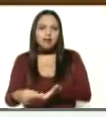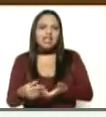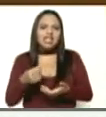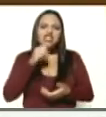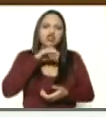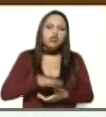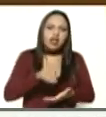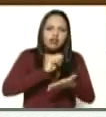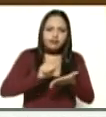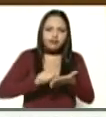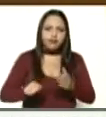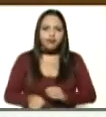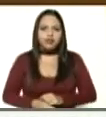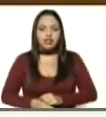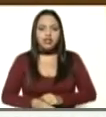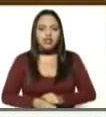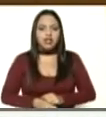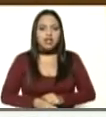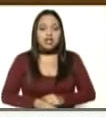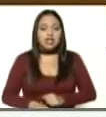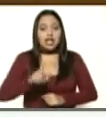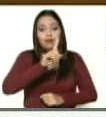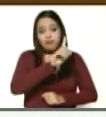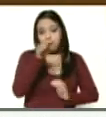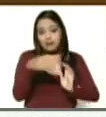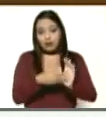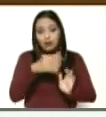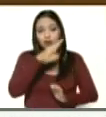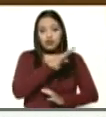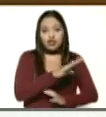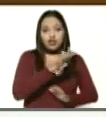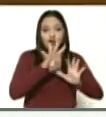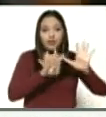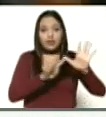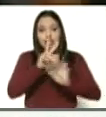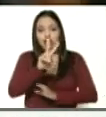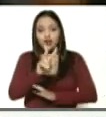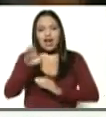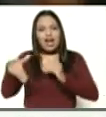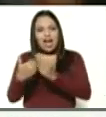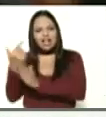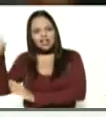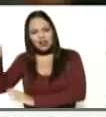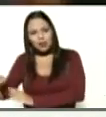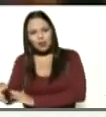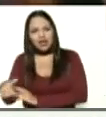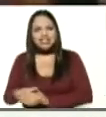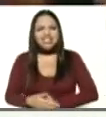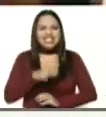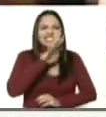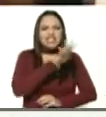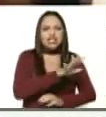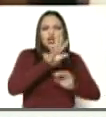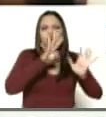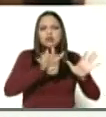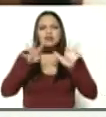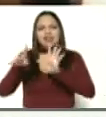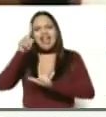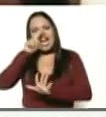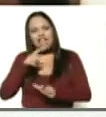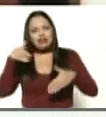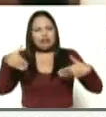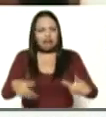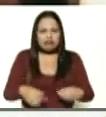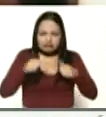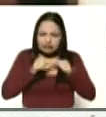años, desde 1492 hasta acá. 599 años de lucha, de resistencia. ¿Cuántas